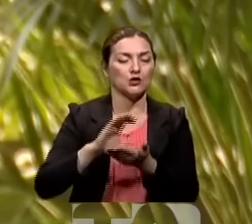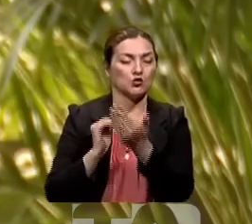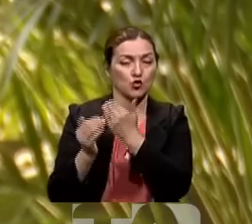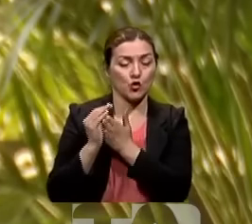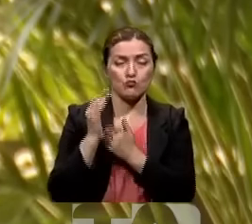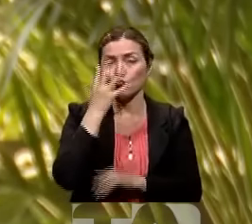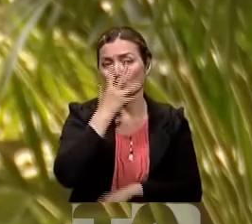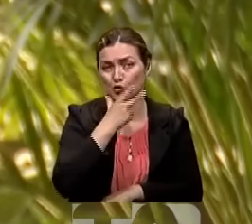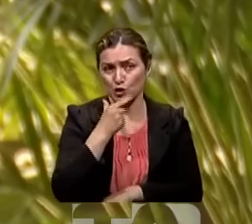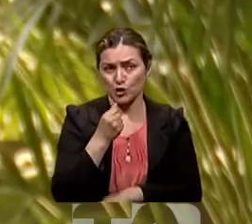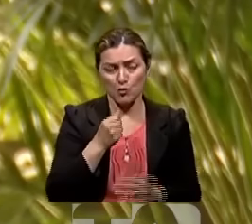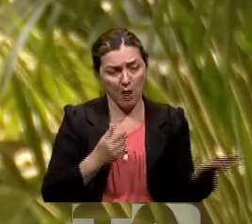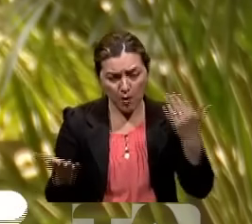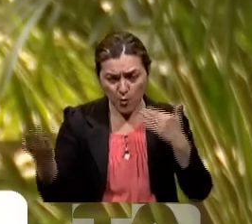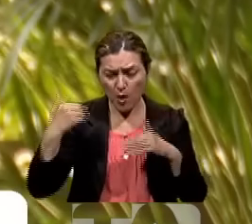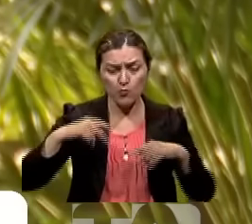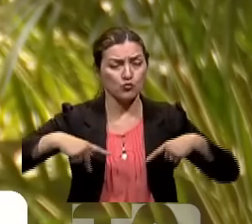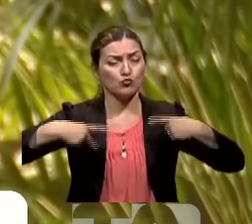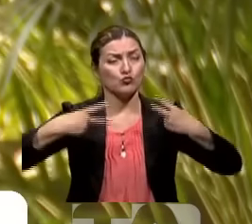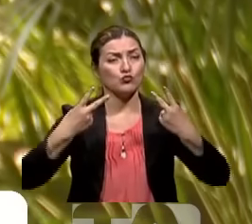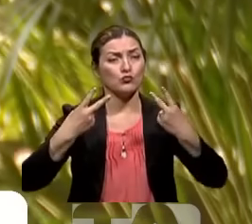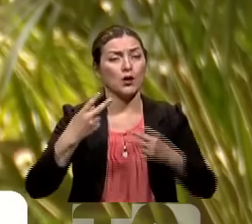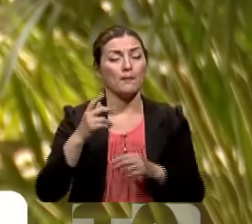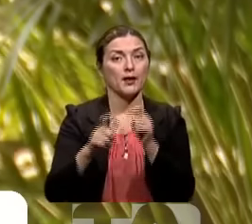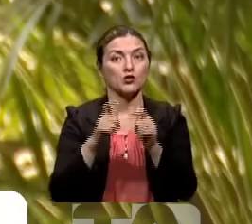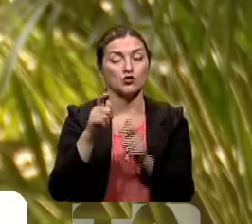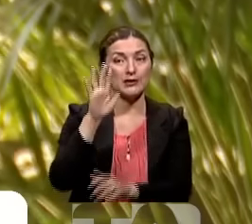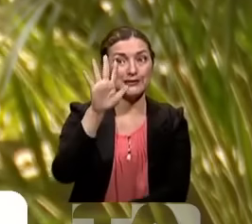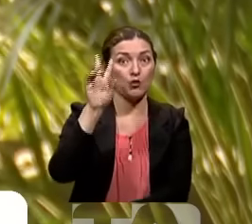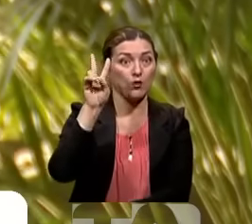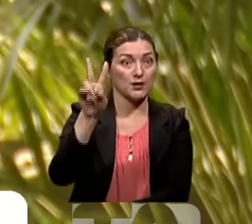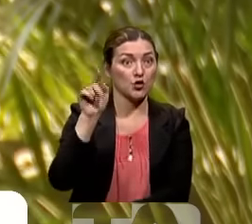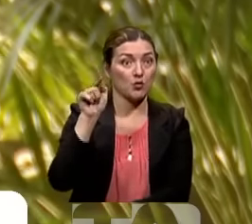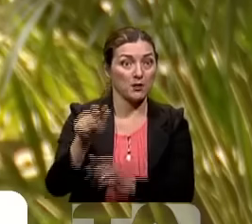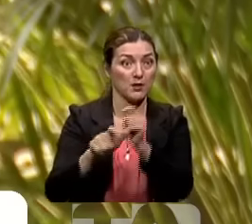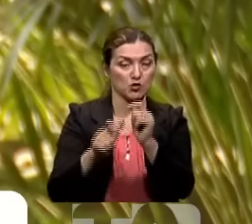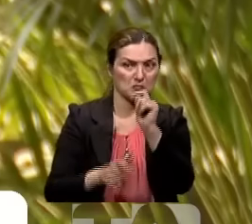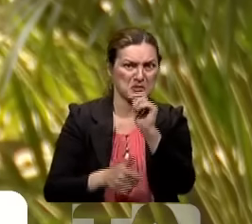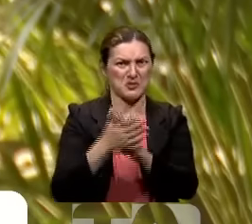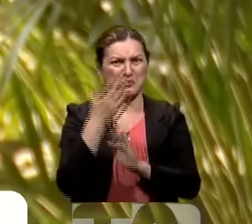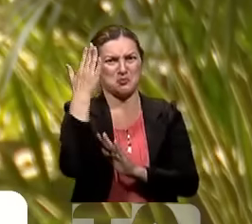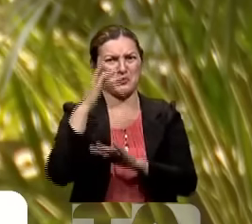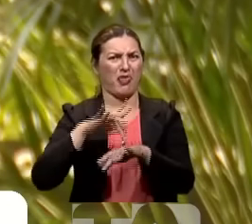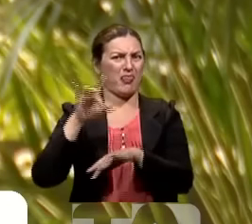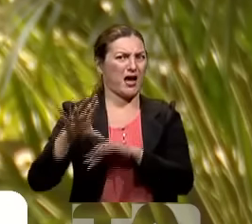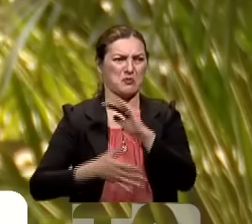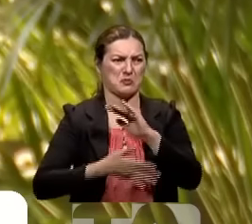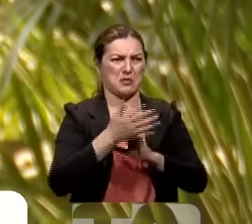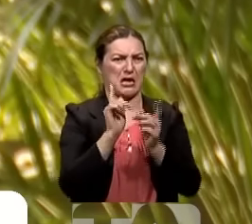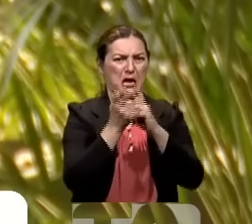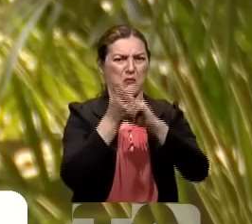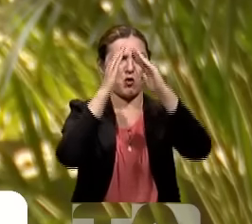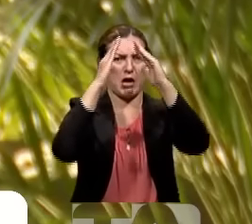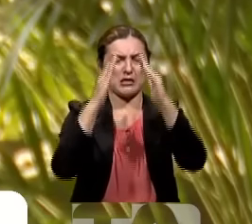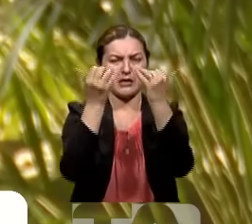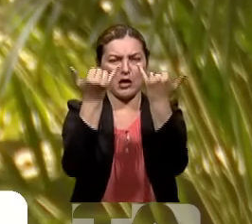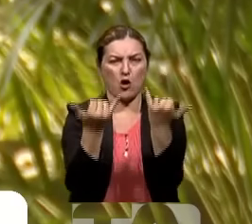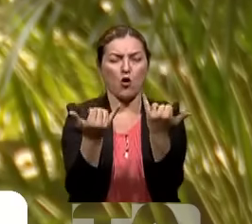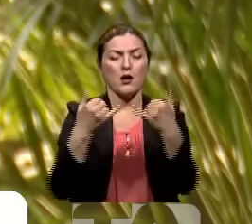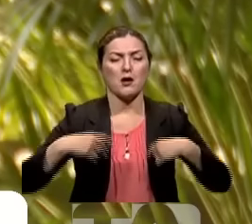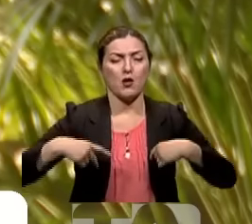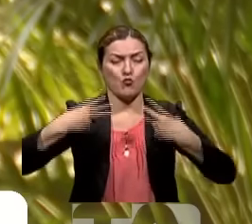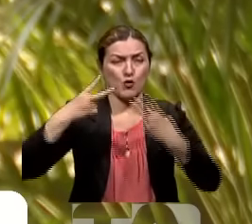¿ya? Cerca de 52 mil personas son las que han salido del centro histórico y hoy solo el 30% me parece